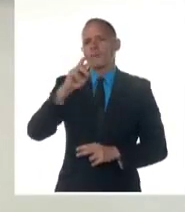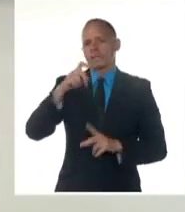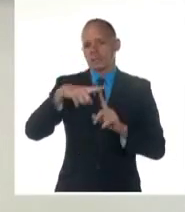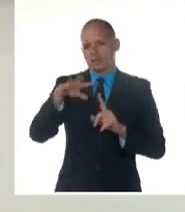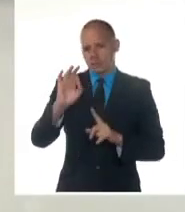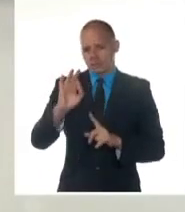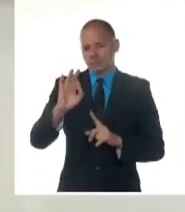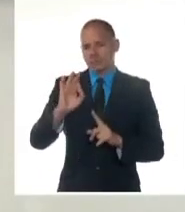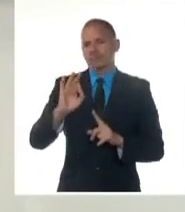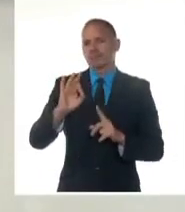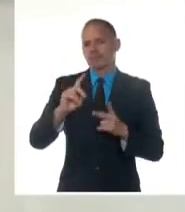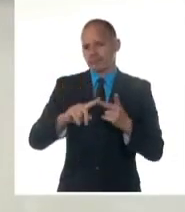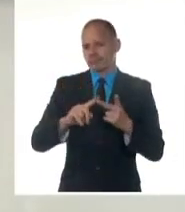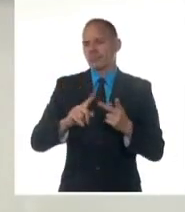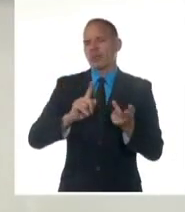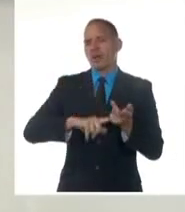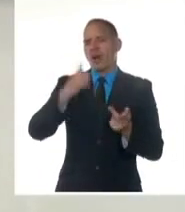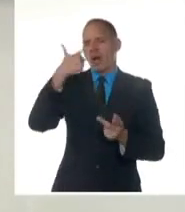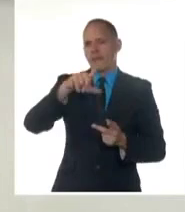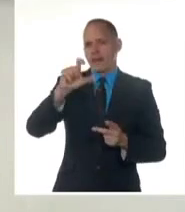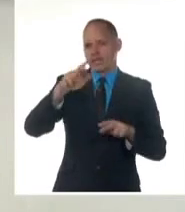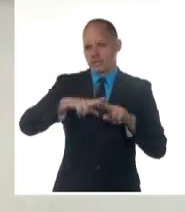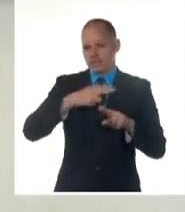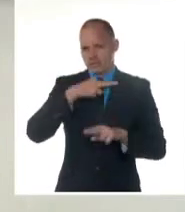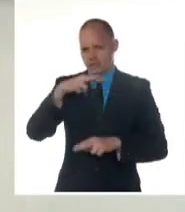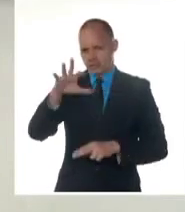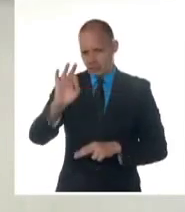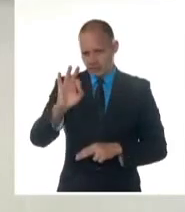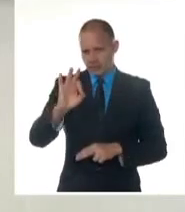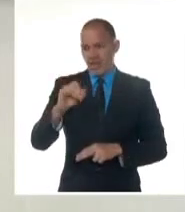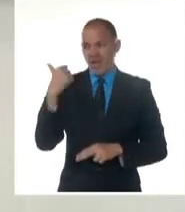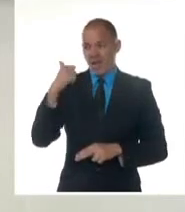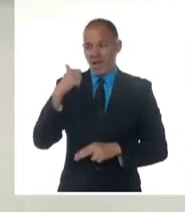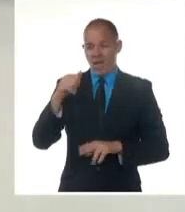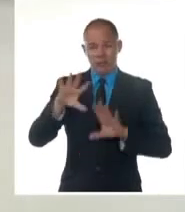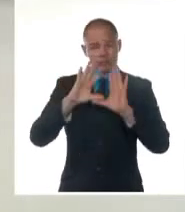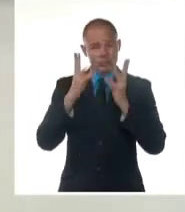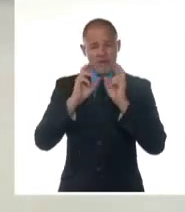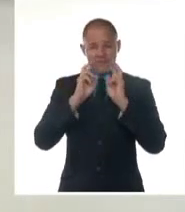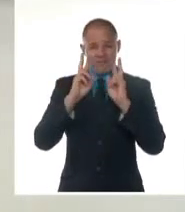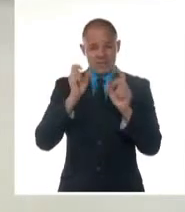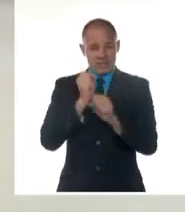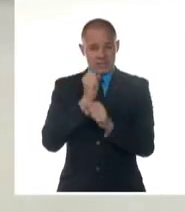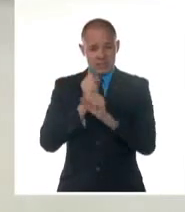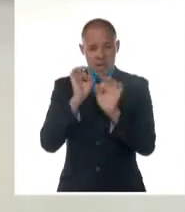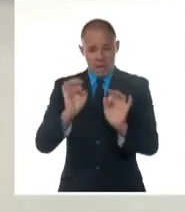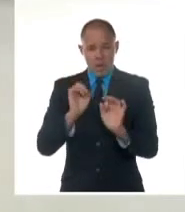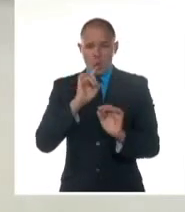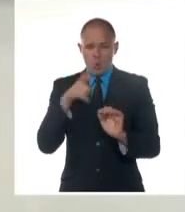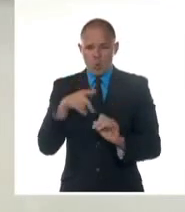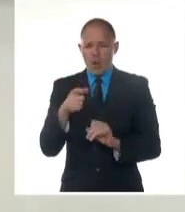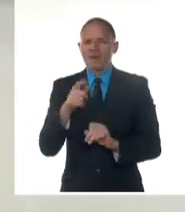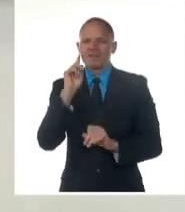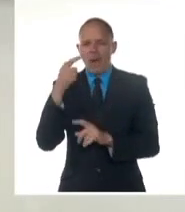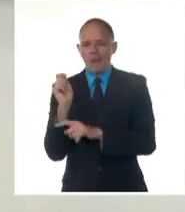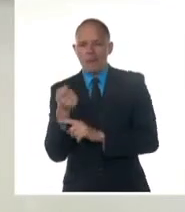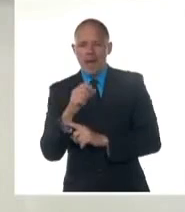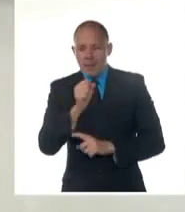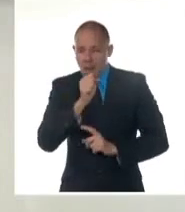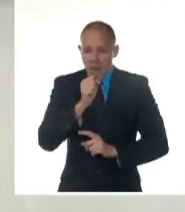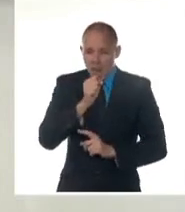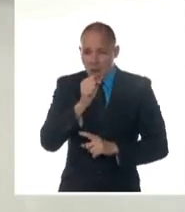vida al arte de la narración deportiva, deja una huella imborrable. Natural de Caimito o Artemisa, Pacheco acompañó varios